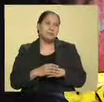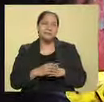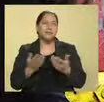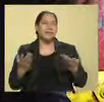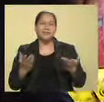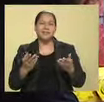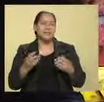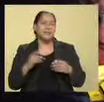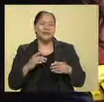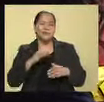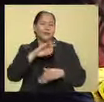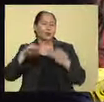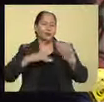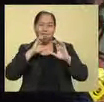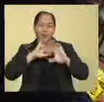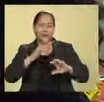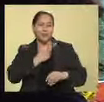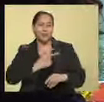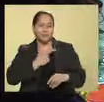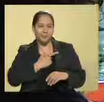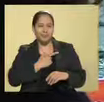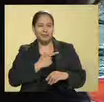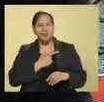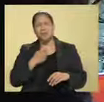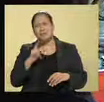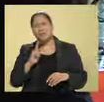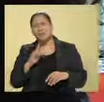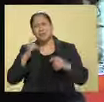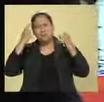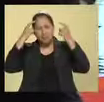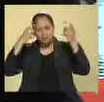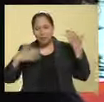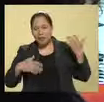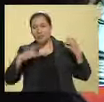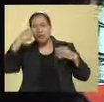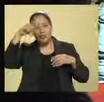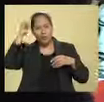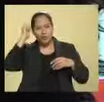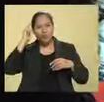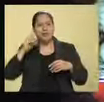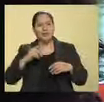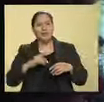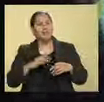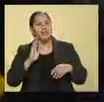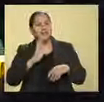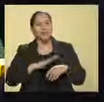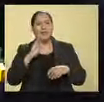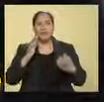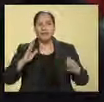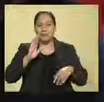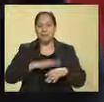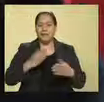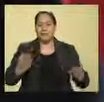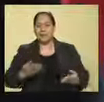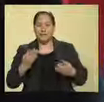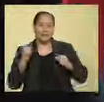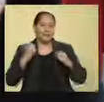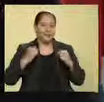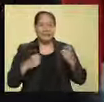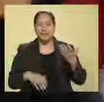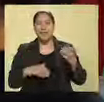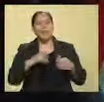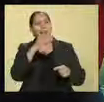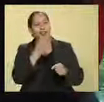Pues casi todo, justo lo que nos piden, pero nada más pues el mariachi loco es el que nos hacen bailar. ¿Es la que les gusta más? ¿Y cuál les